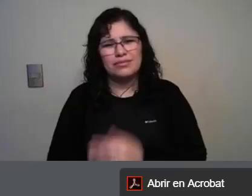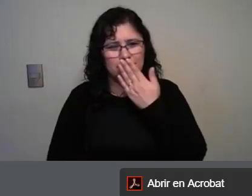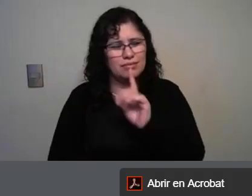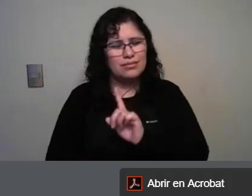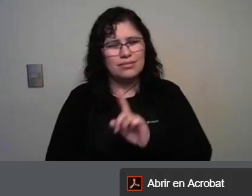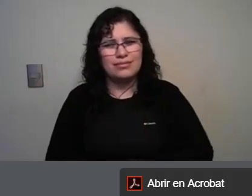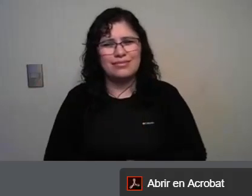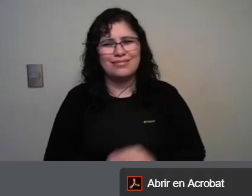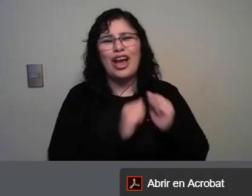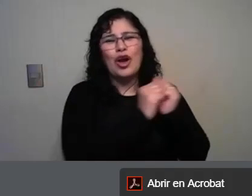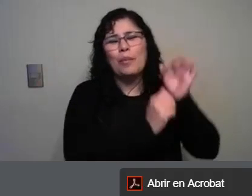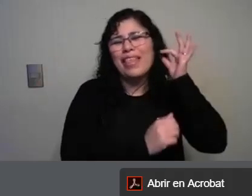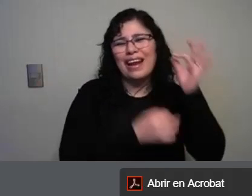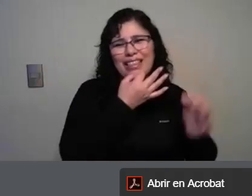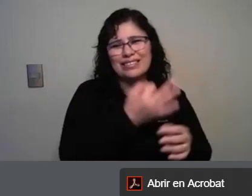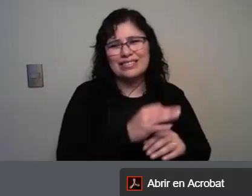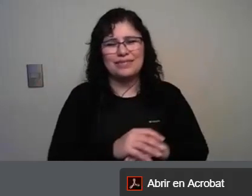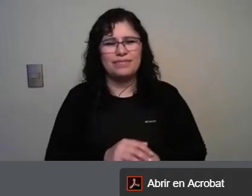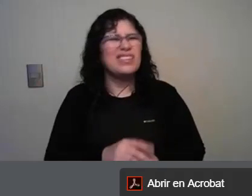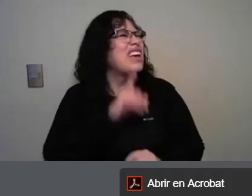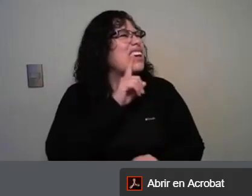Para organizar el chat, dice, ¿con quién hablo?